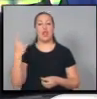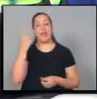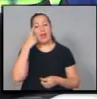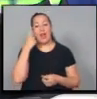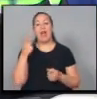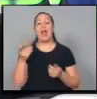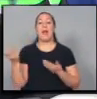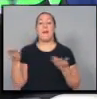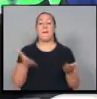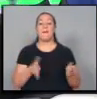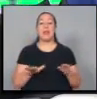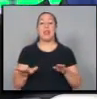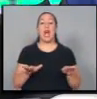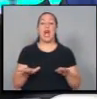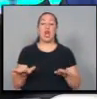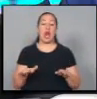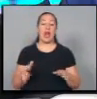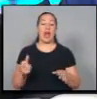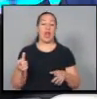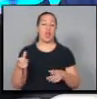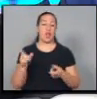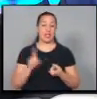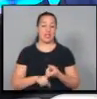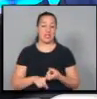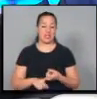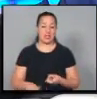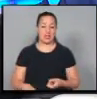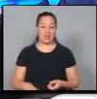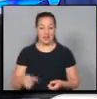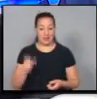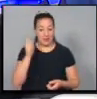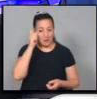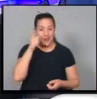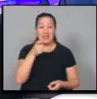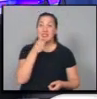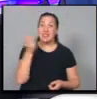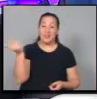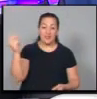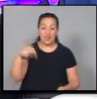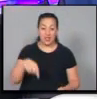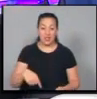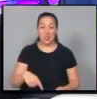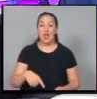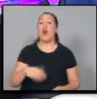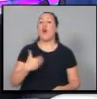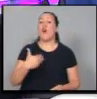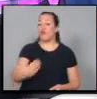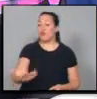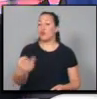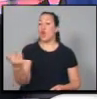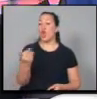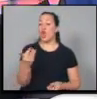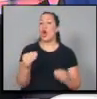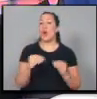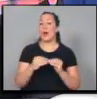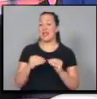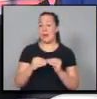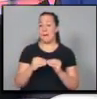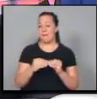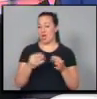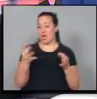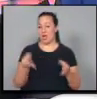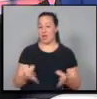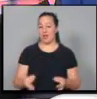su casamiento. Oh, 600 personas. Imagínate si invita a Cristiano Ronaldo y viene Cristiano Ronaldo. Van a terminar siendo amigos. ¿Eh? ¿Viste cómo esos, bueno, como